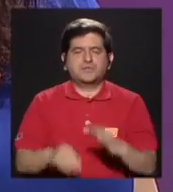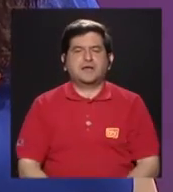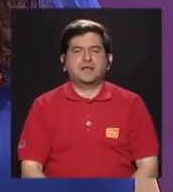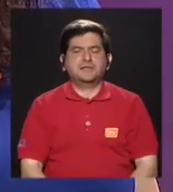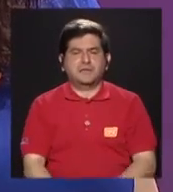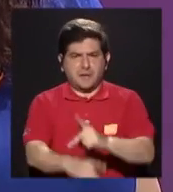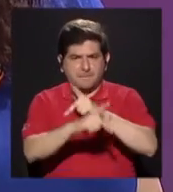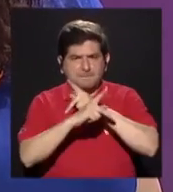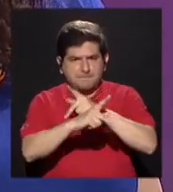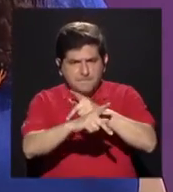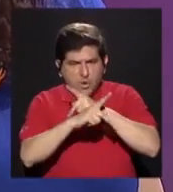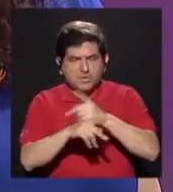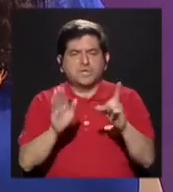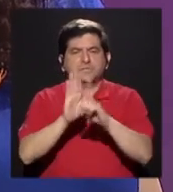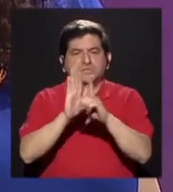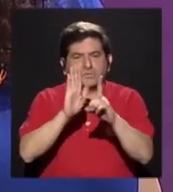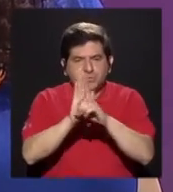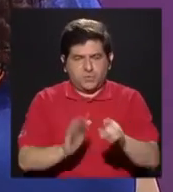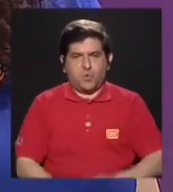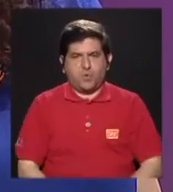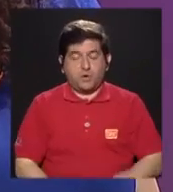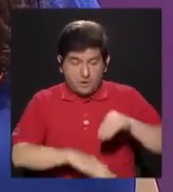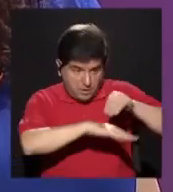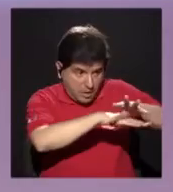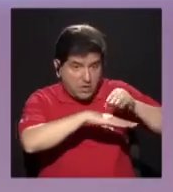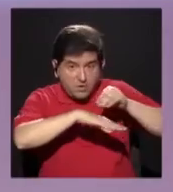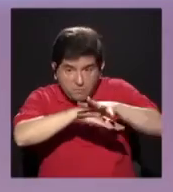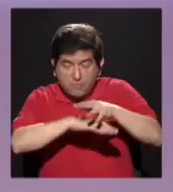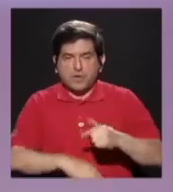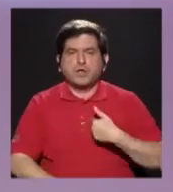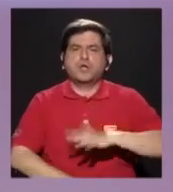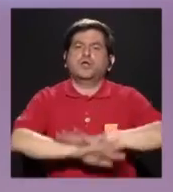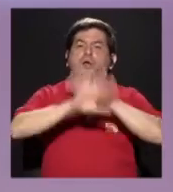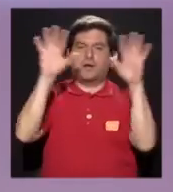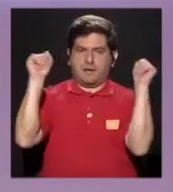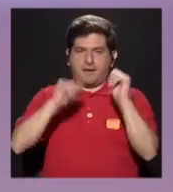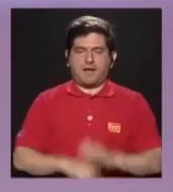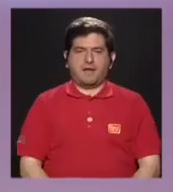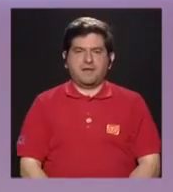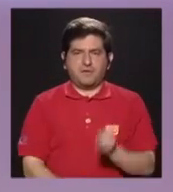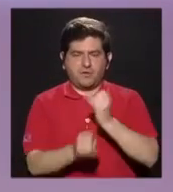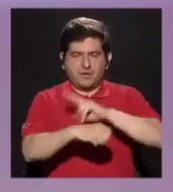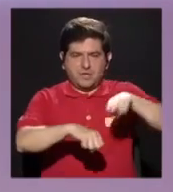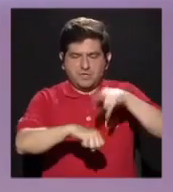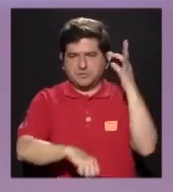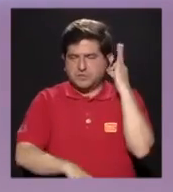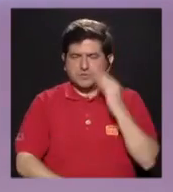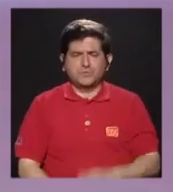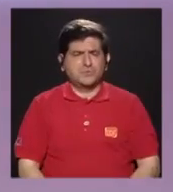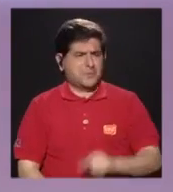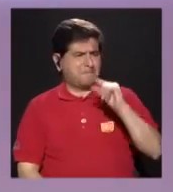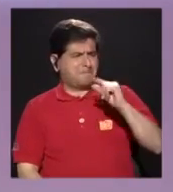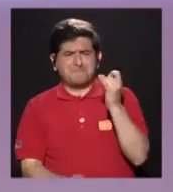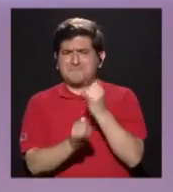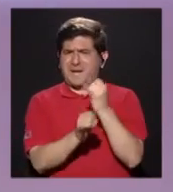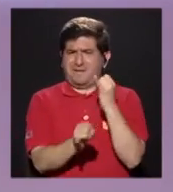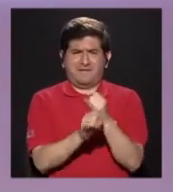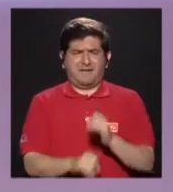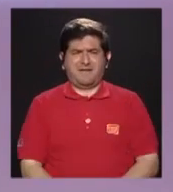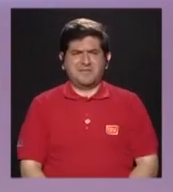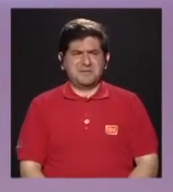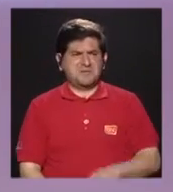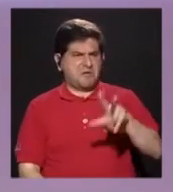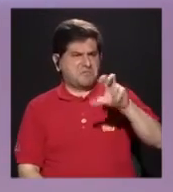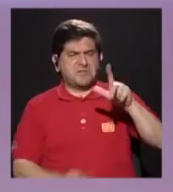que el estado sea garante de esos derechos o sea tiene que estar incidiendo nada más quiero aclarar que eliminamos una institución muy pequeña somos no somos ni